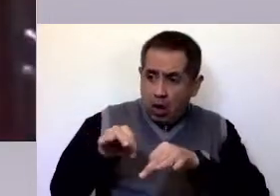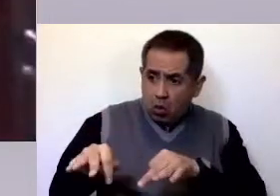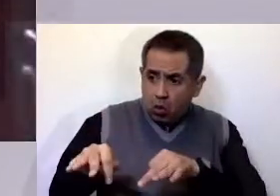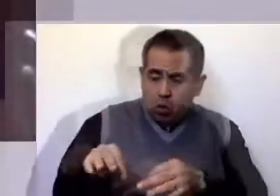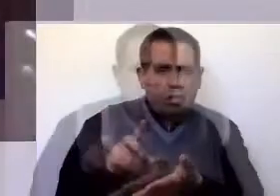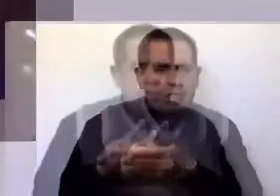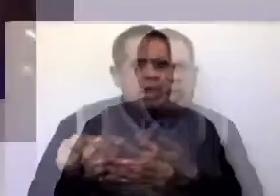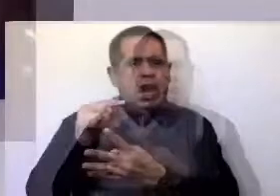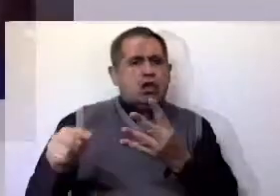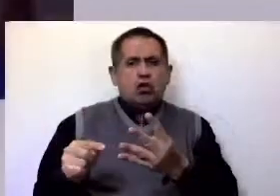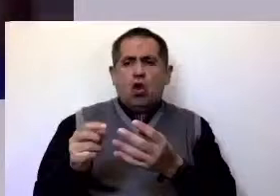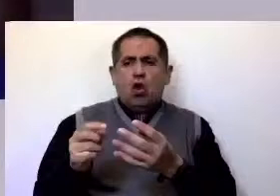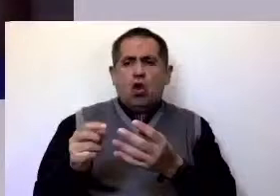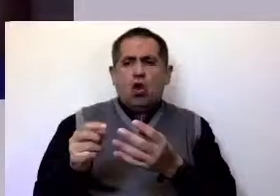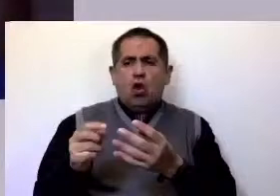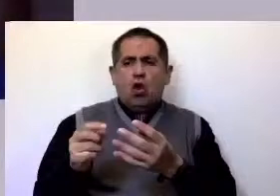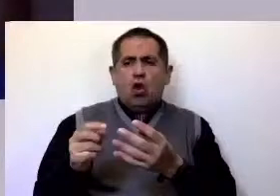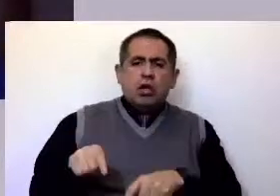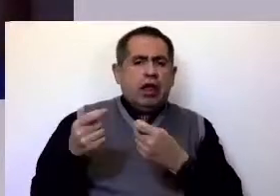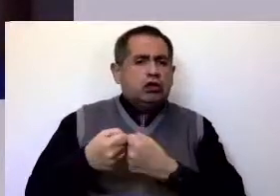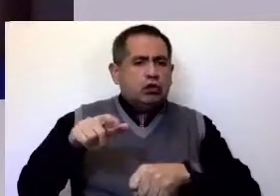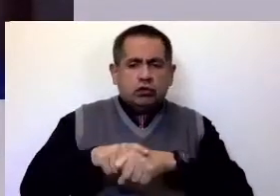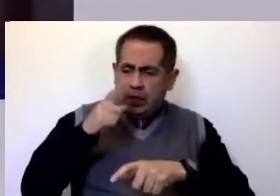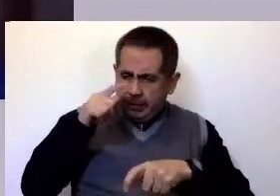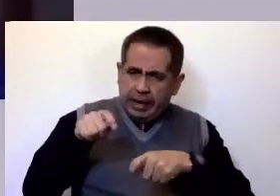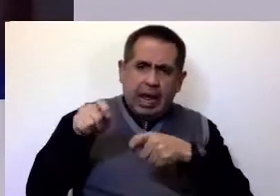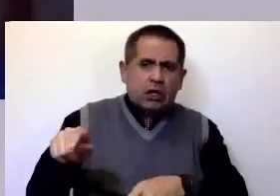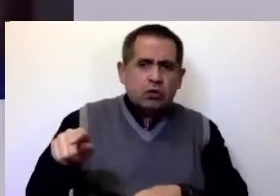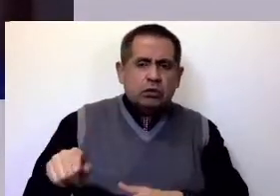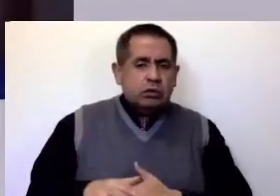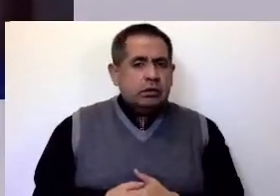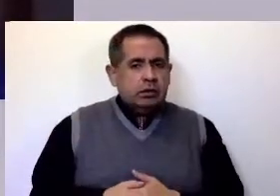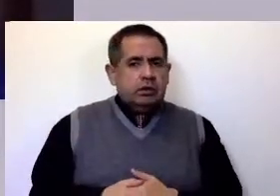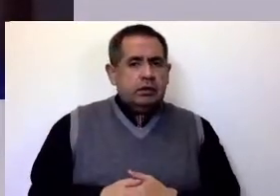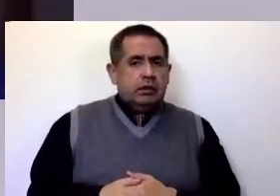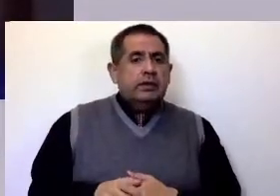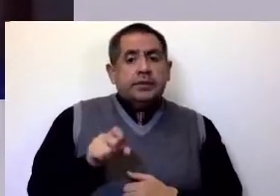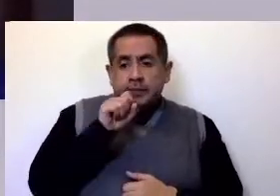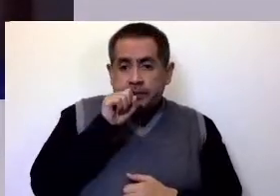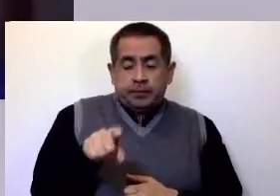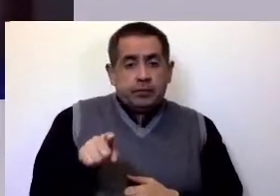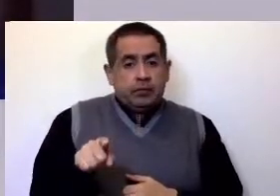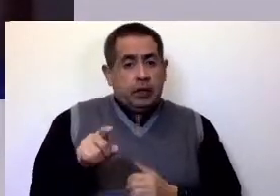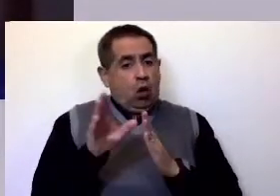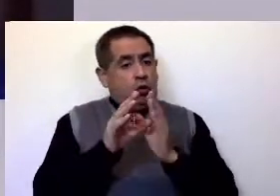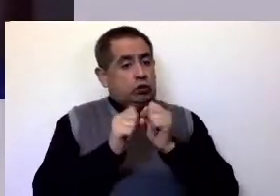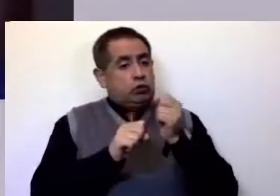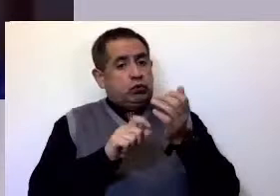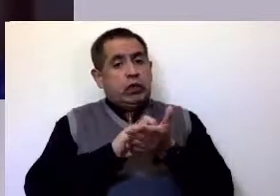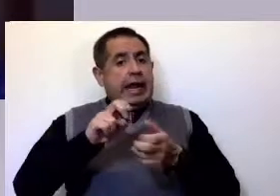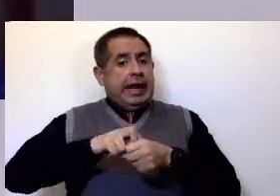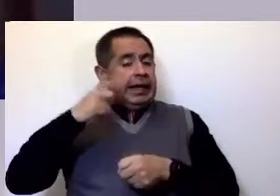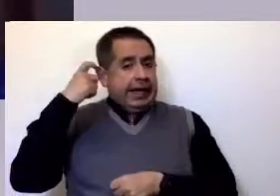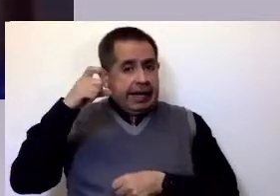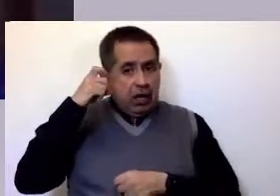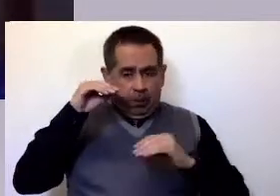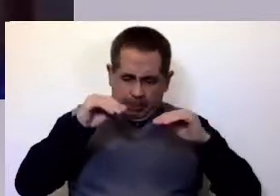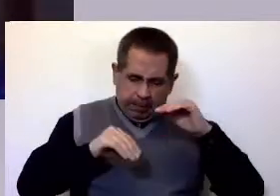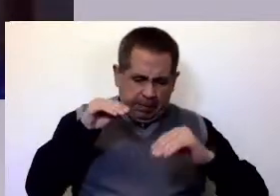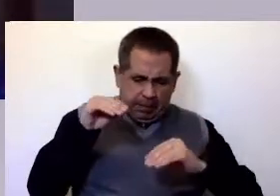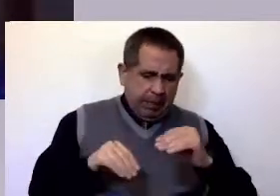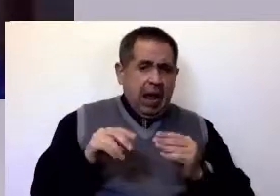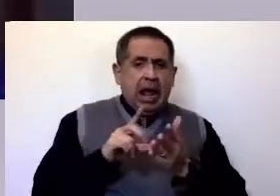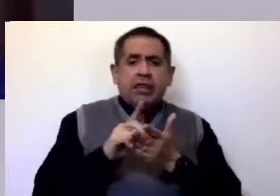después la obra del constituyente de querétaro la incorporación de los derechos sociales a penas en los albores del siglo 20